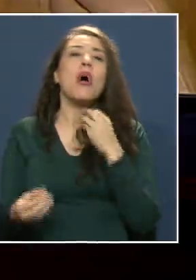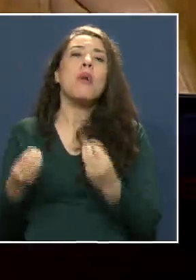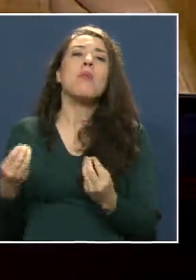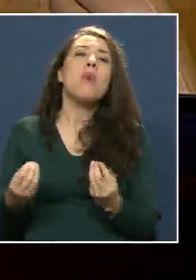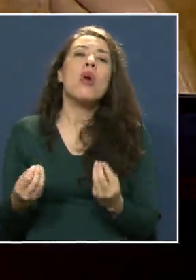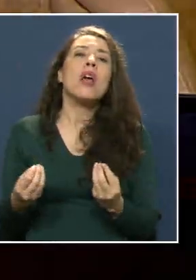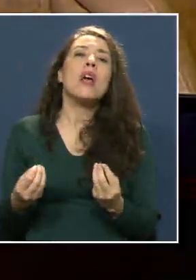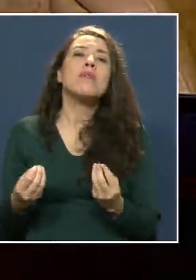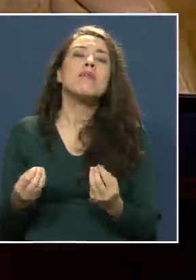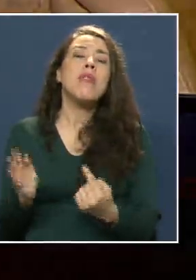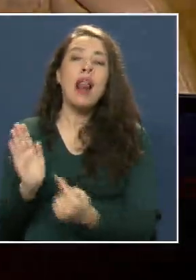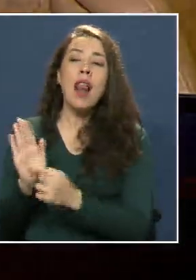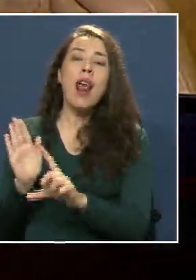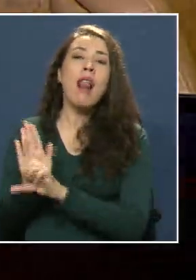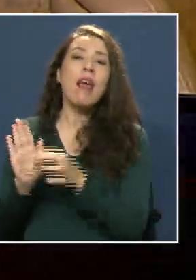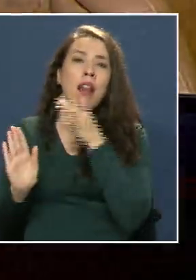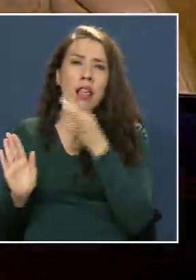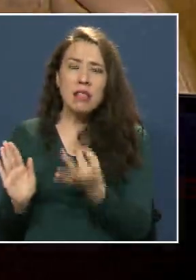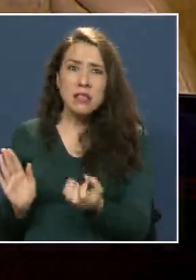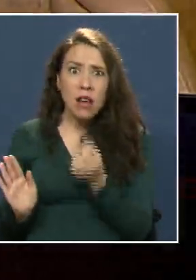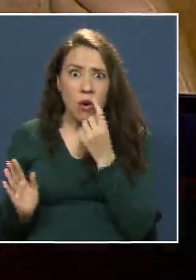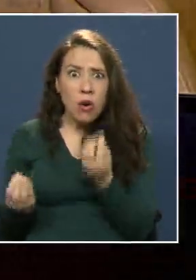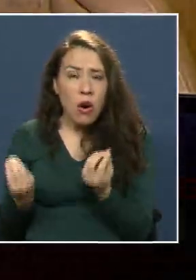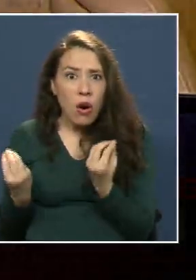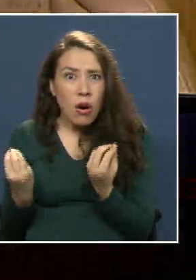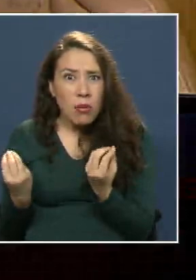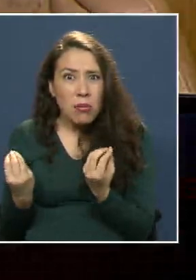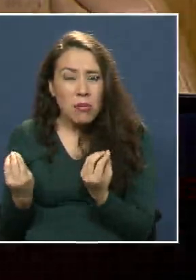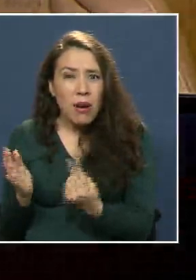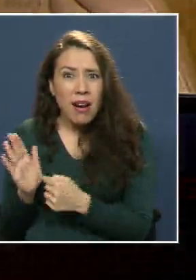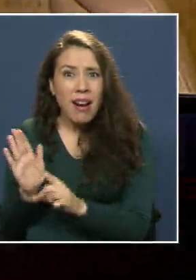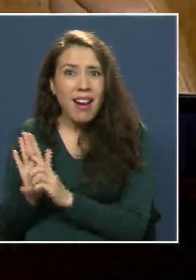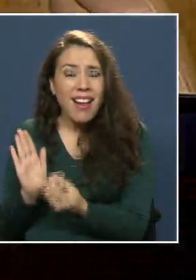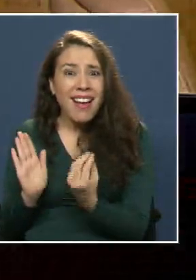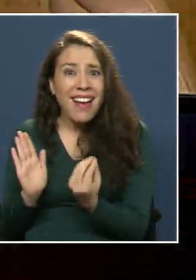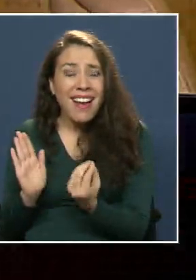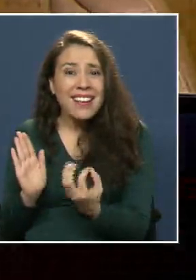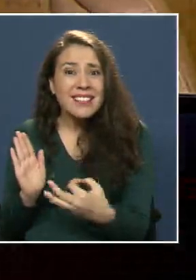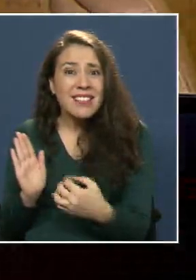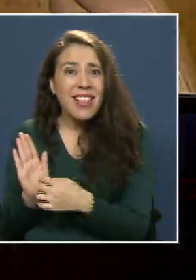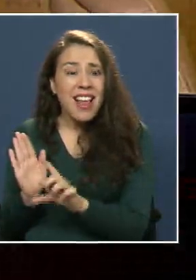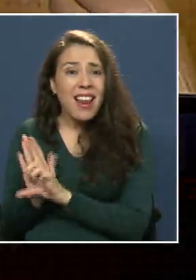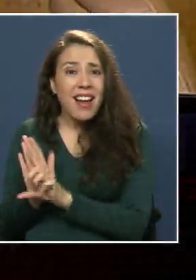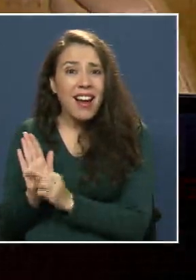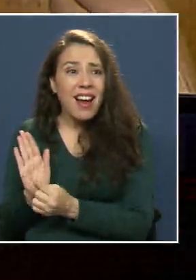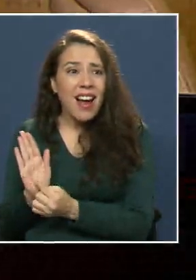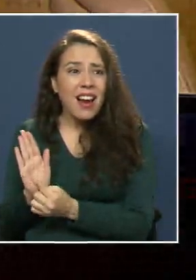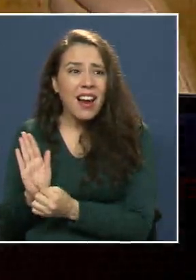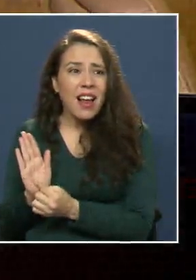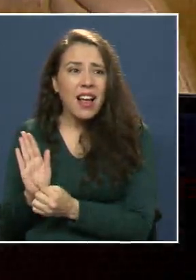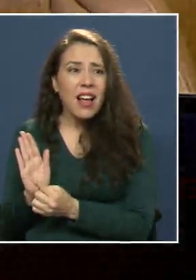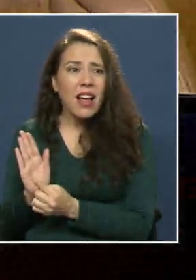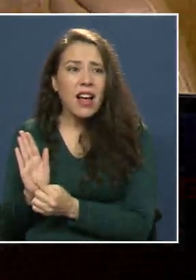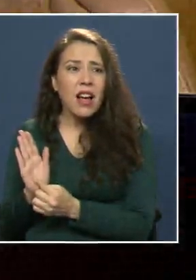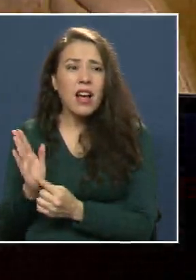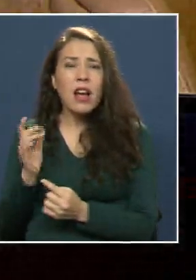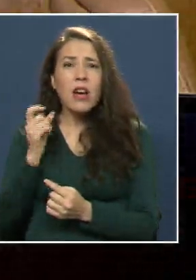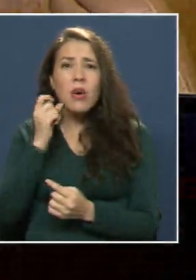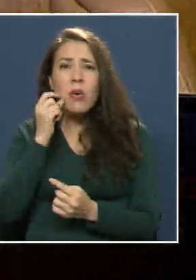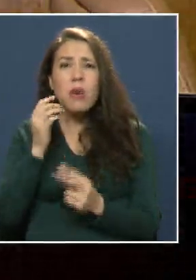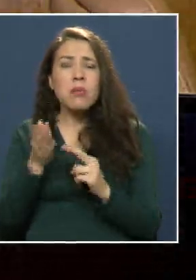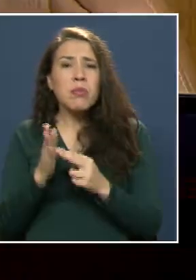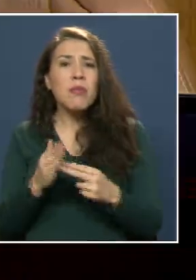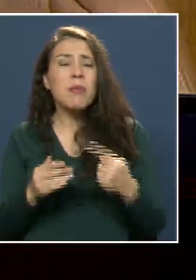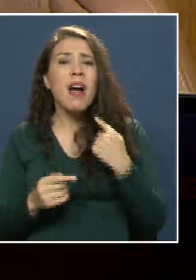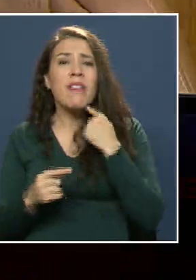la certeza jurídica? ¿Pero de qué certeza jurídica nos están hablando? ¿Qué consecuencias sobre otros